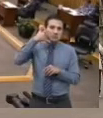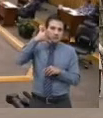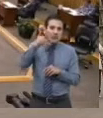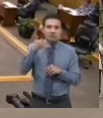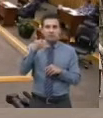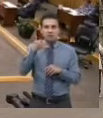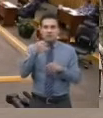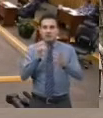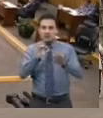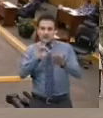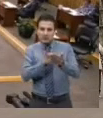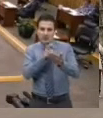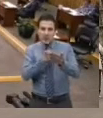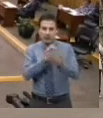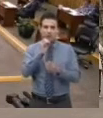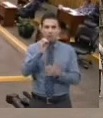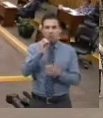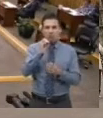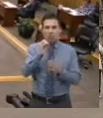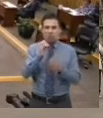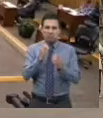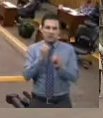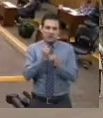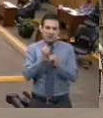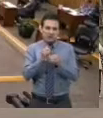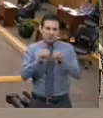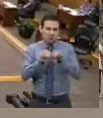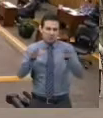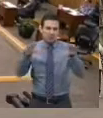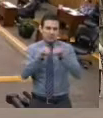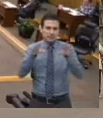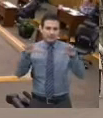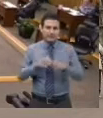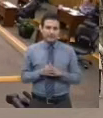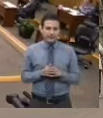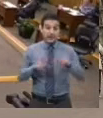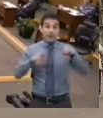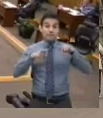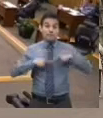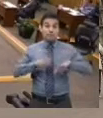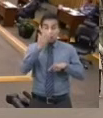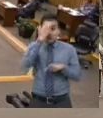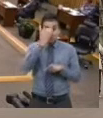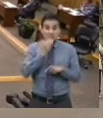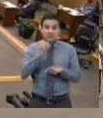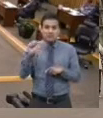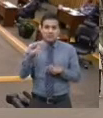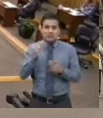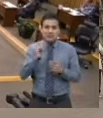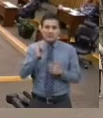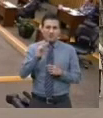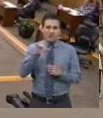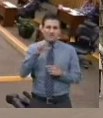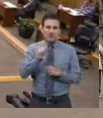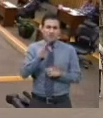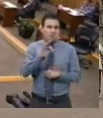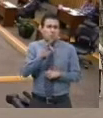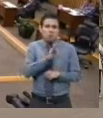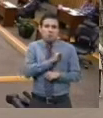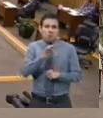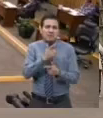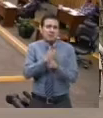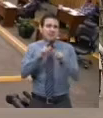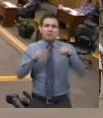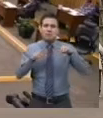online. De la anterior definición, podemos concluir que influencer puede ser cualquier persona. El requisito es que tenga una